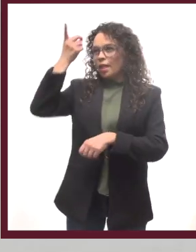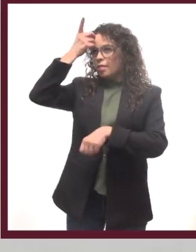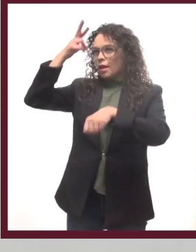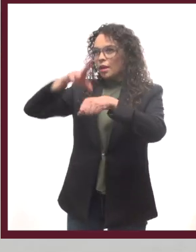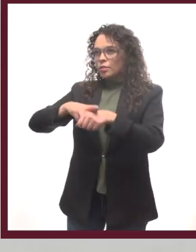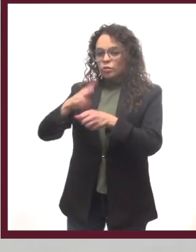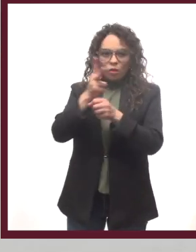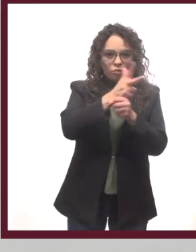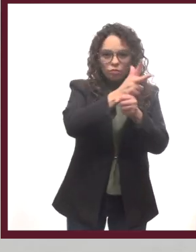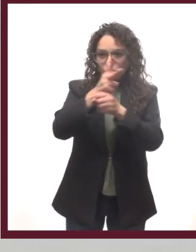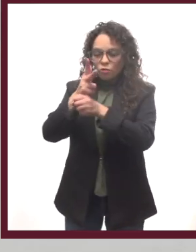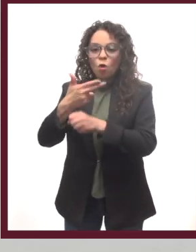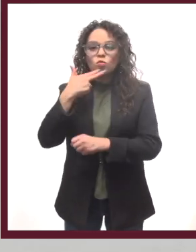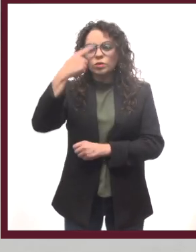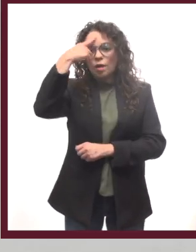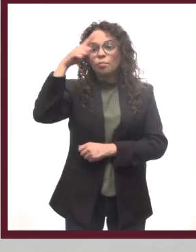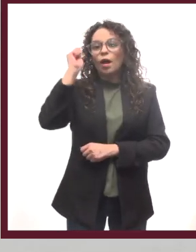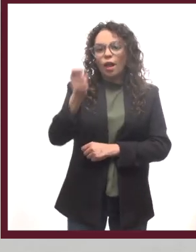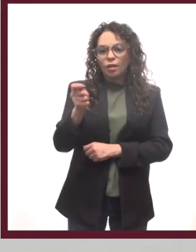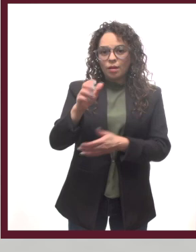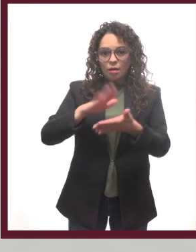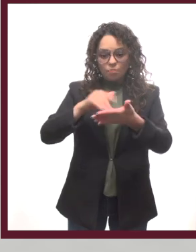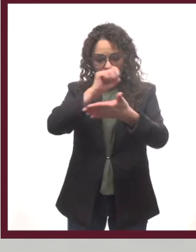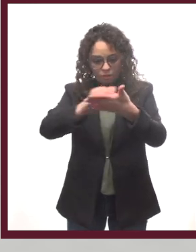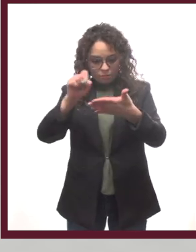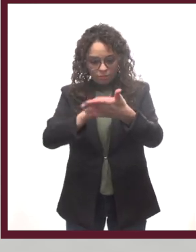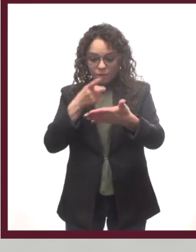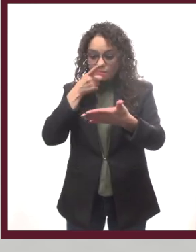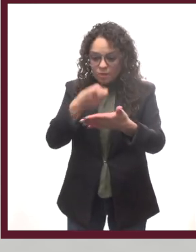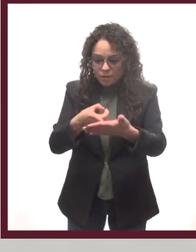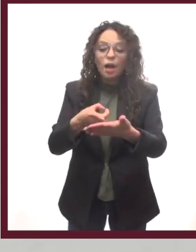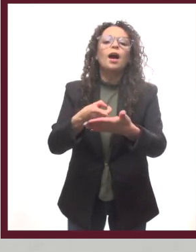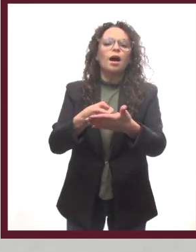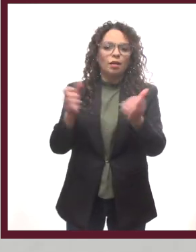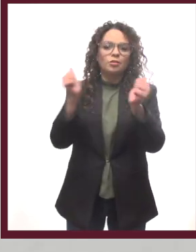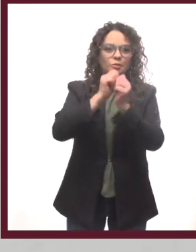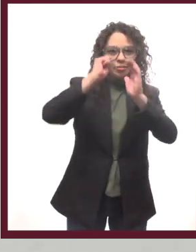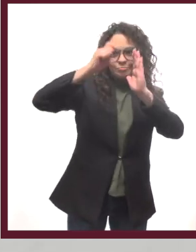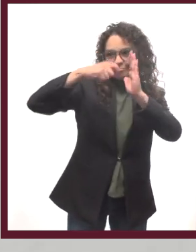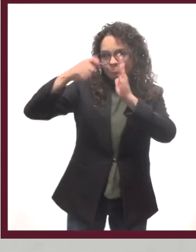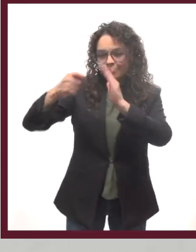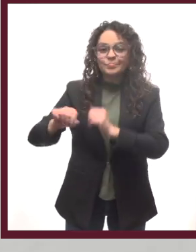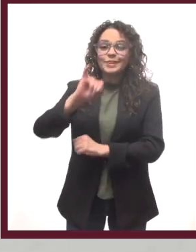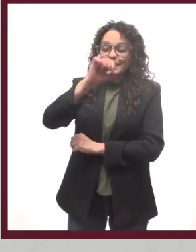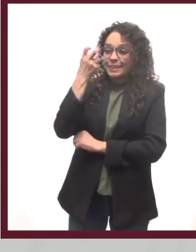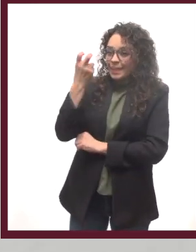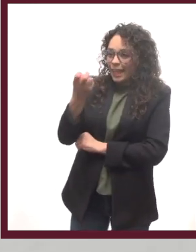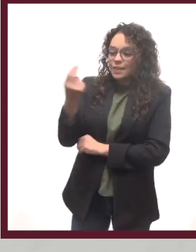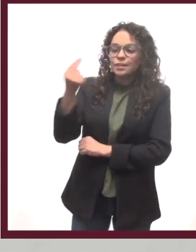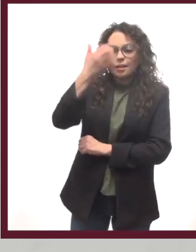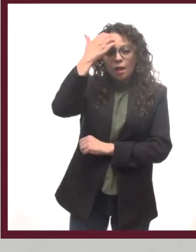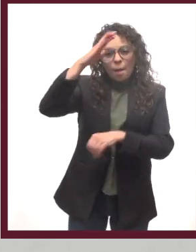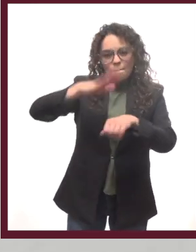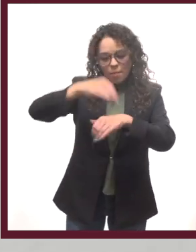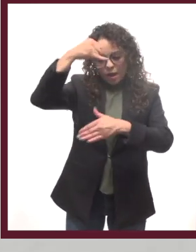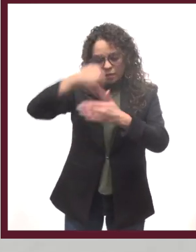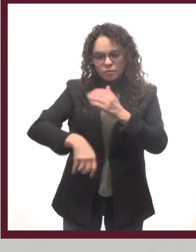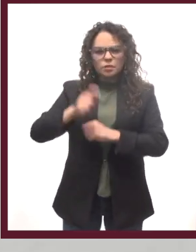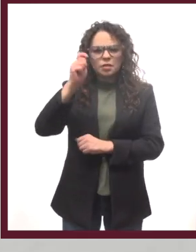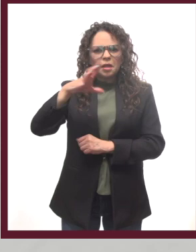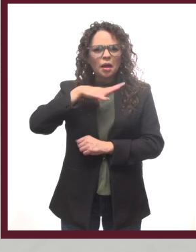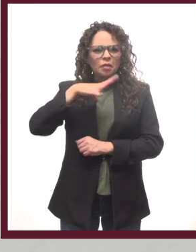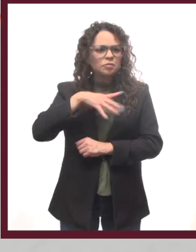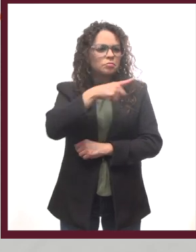usa la cámara para narrar lo que está en el papel. ¡Exacto! Y para ello tiene que conocer bien con